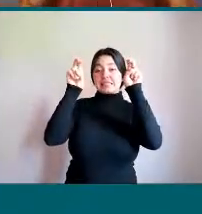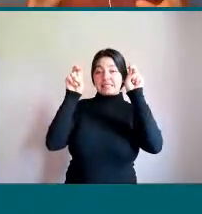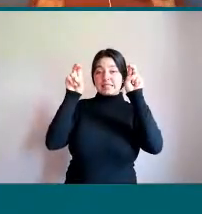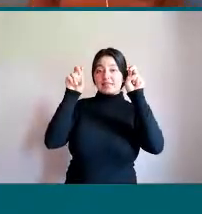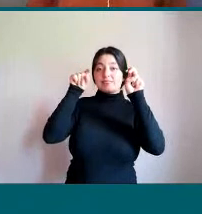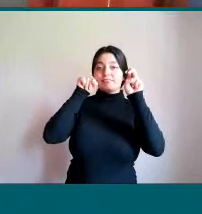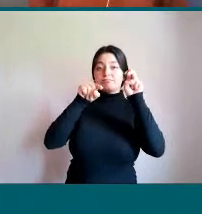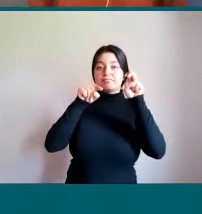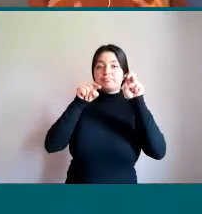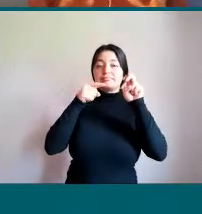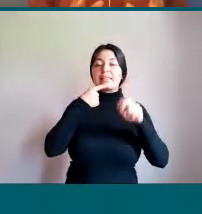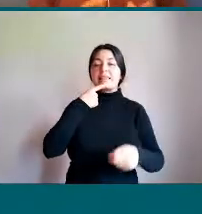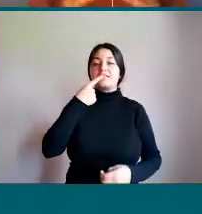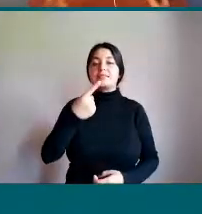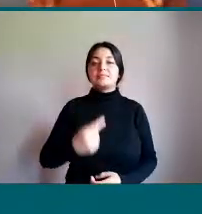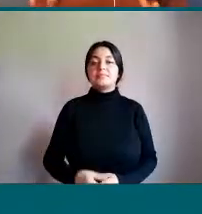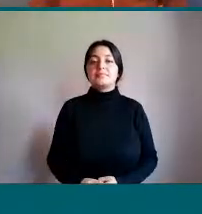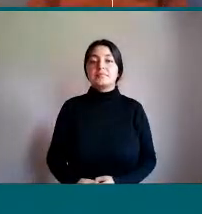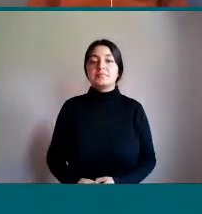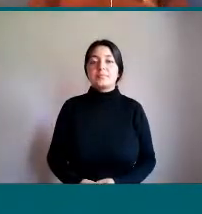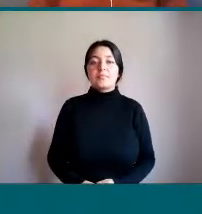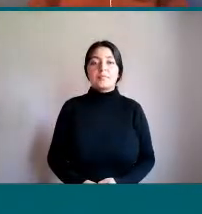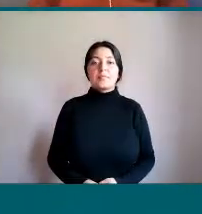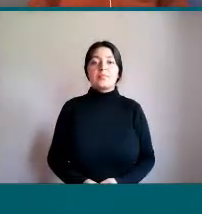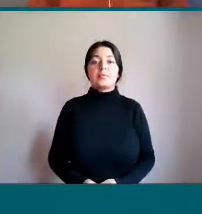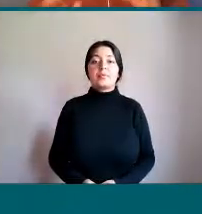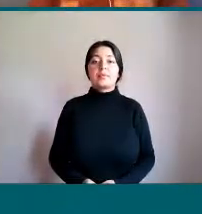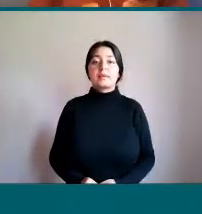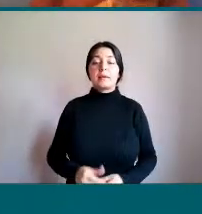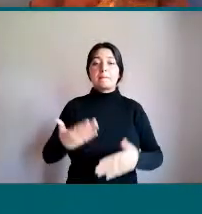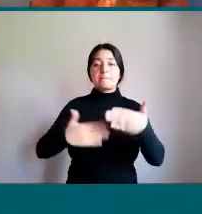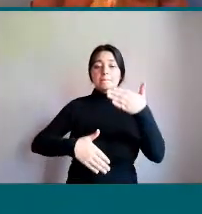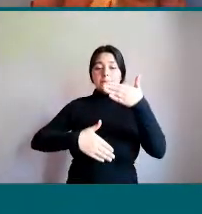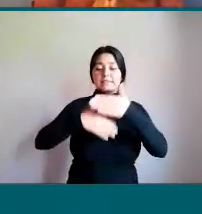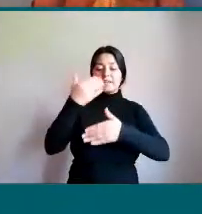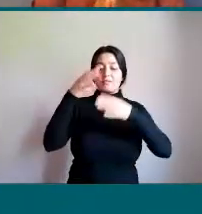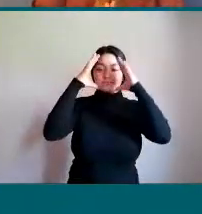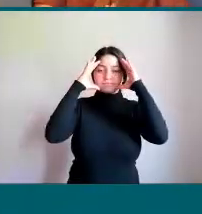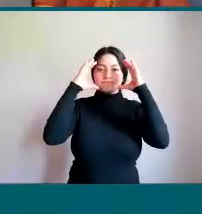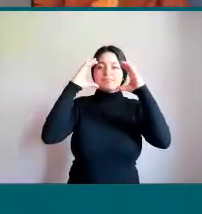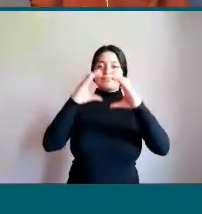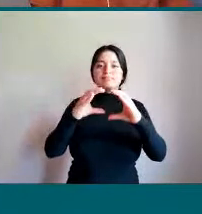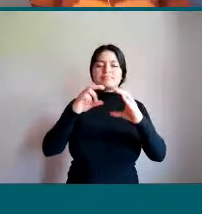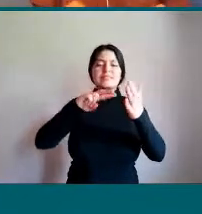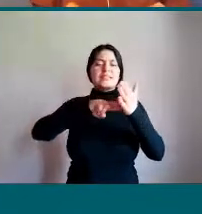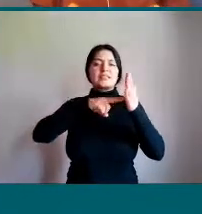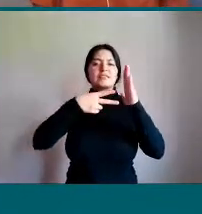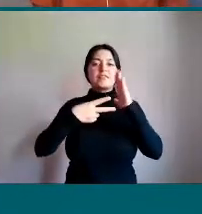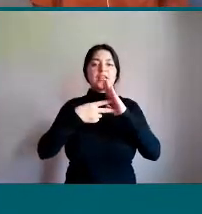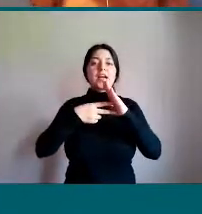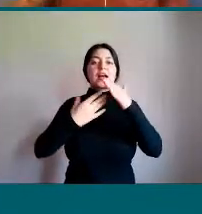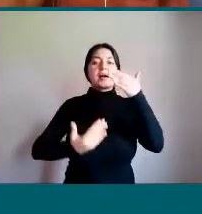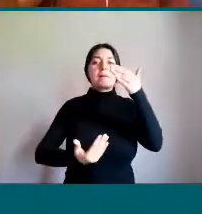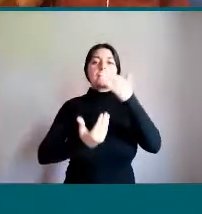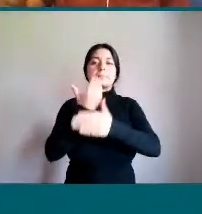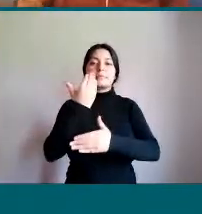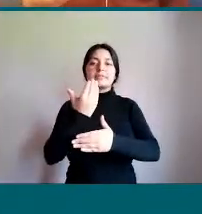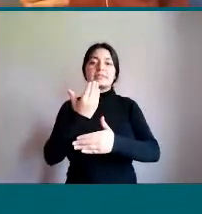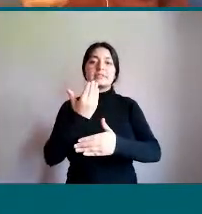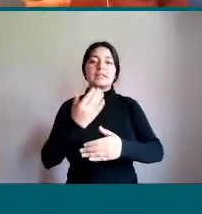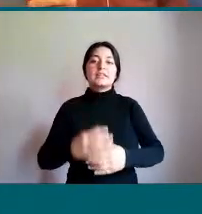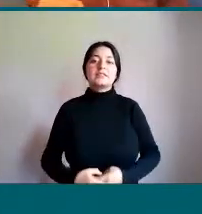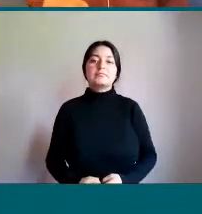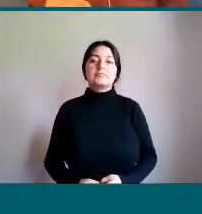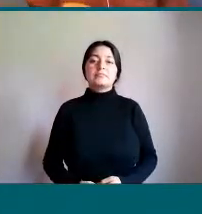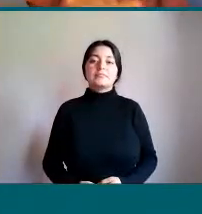el que él decía que para empezar con el fin en mente significa comenzar con un claro comienzo del destino.